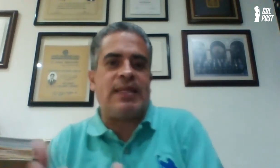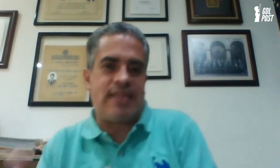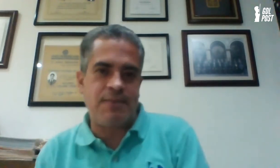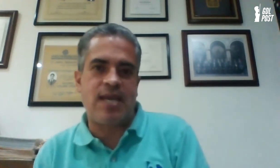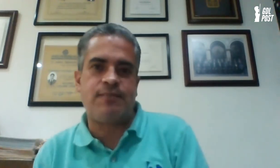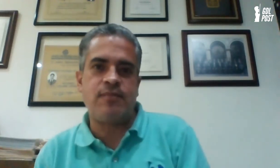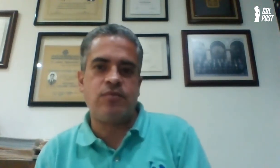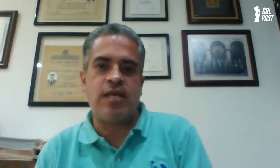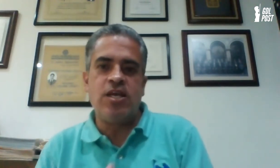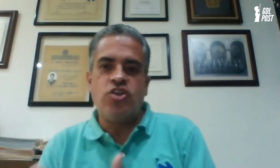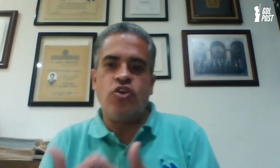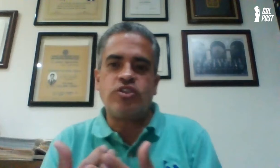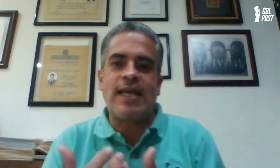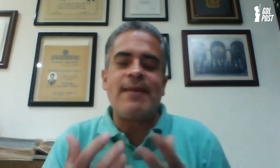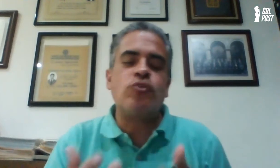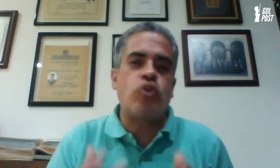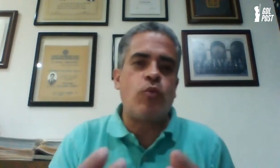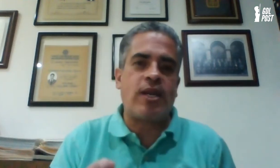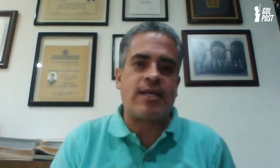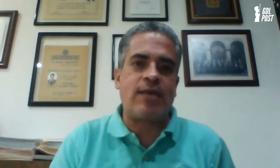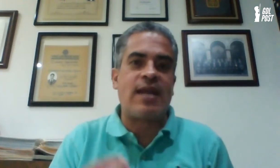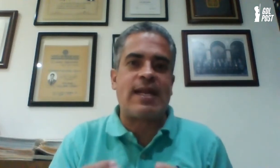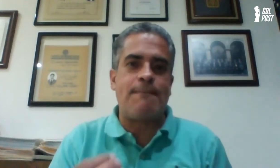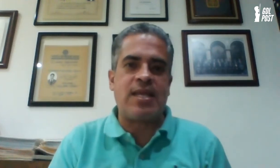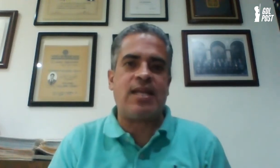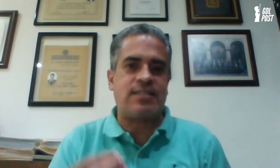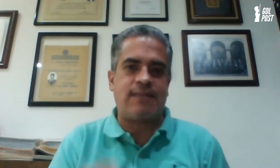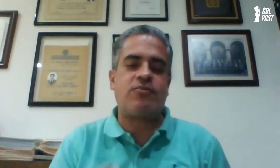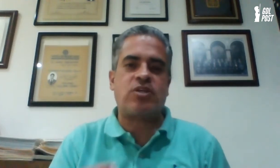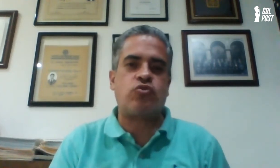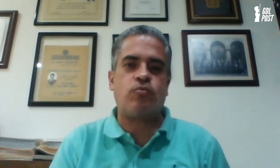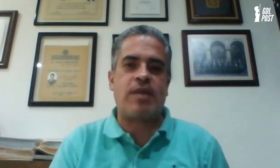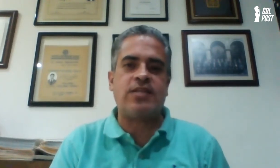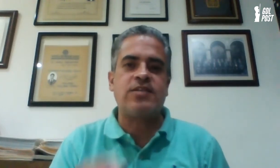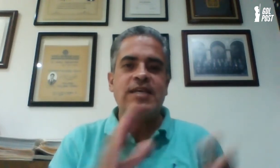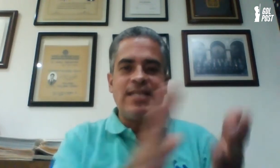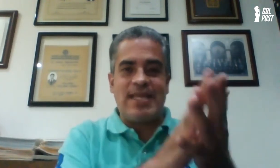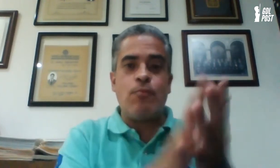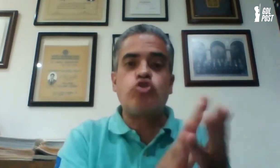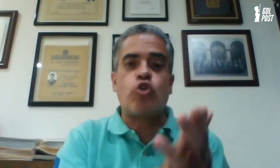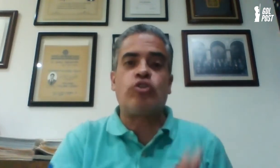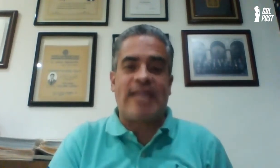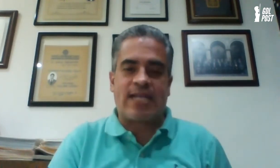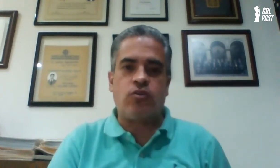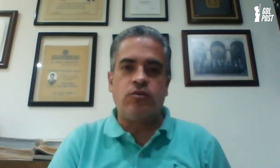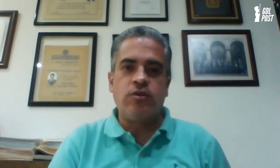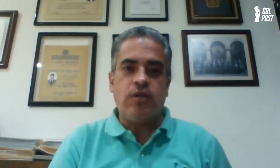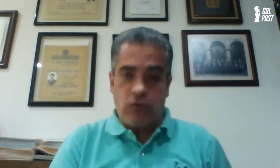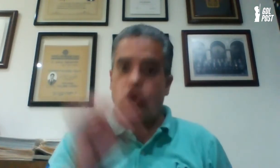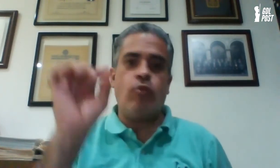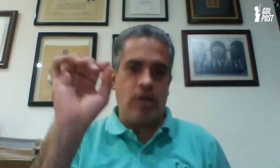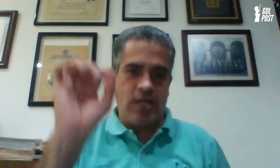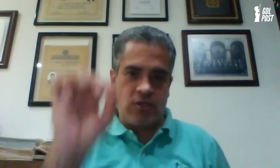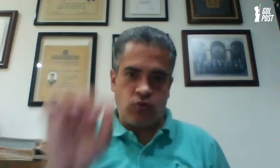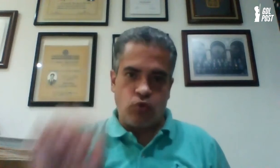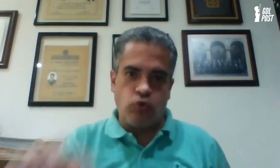una pandemia. O sea, no sabemos cómo arrancar una campaña a la que estábamos acostumbradas de mucho contacto,